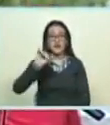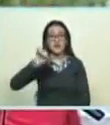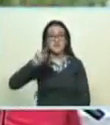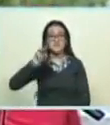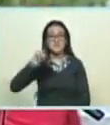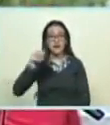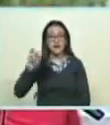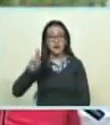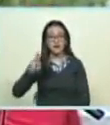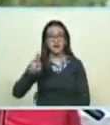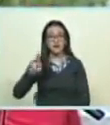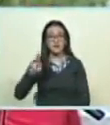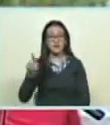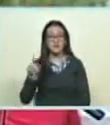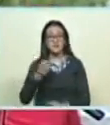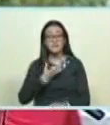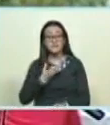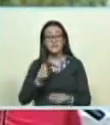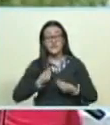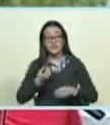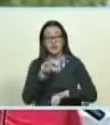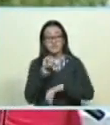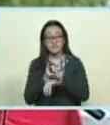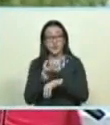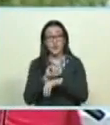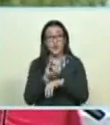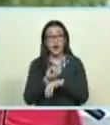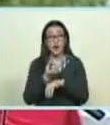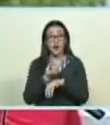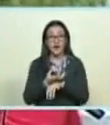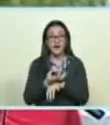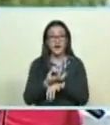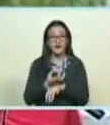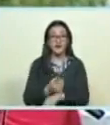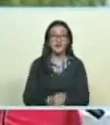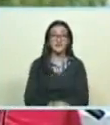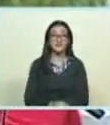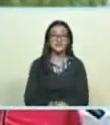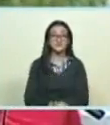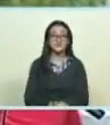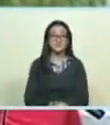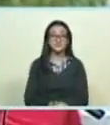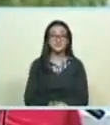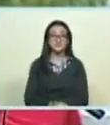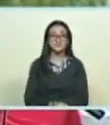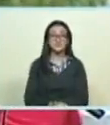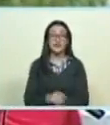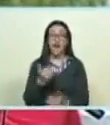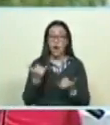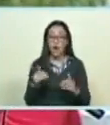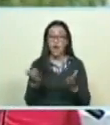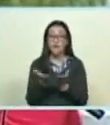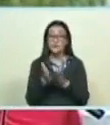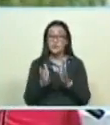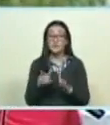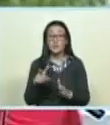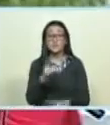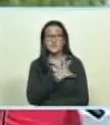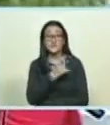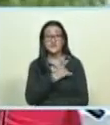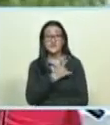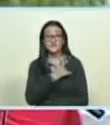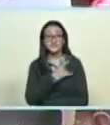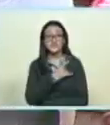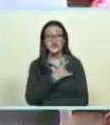Malavé, monaguense de la estirpe de Juana la Avanzadora, ahora es estudiante universitaria y